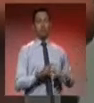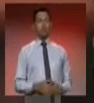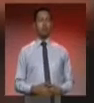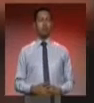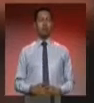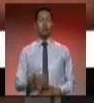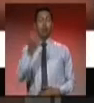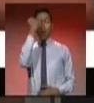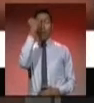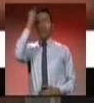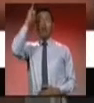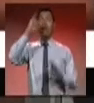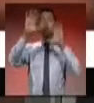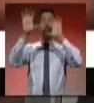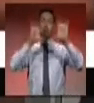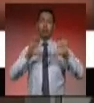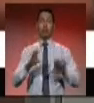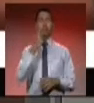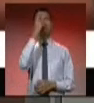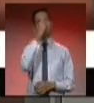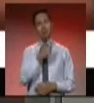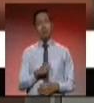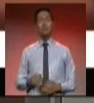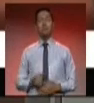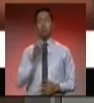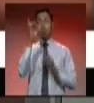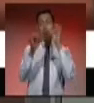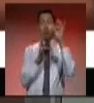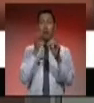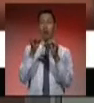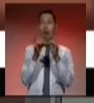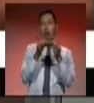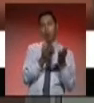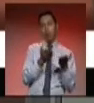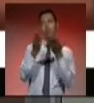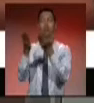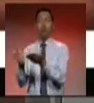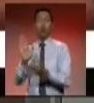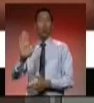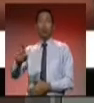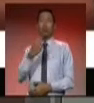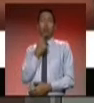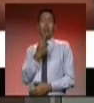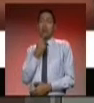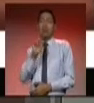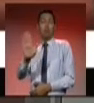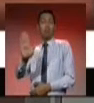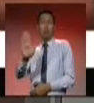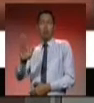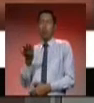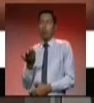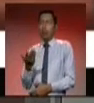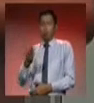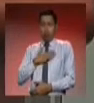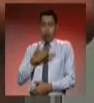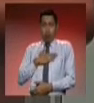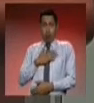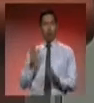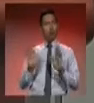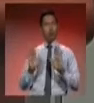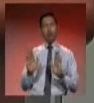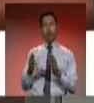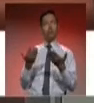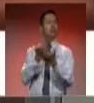parece fabulosa porque son regalos que según usted mismo lo expresa, se los dieron a usted